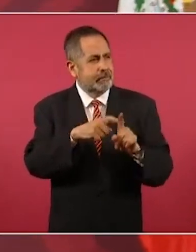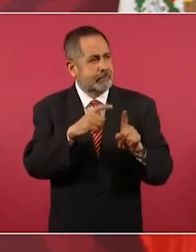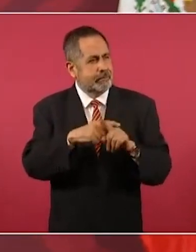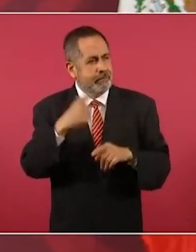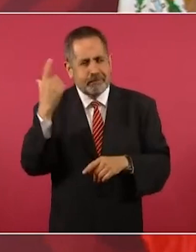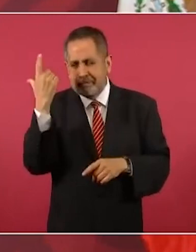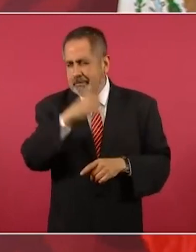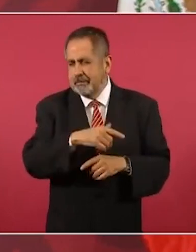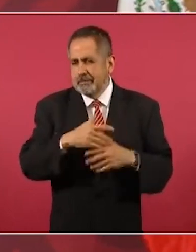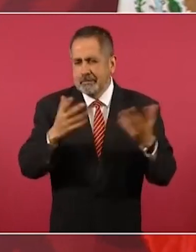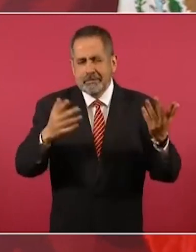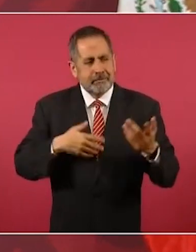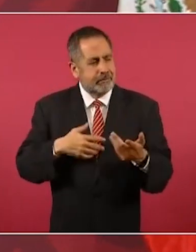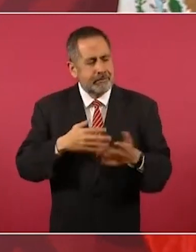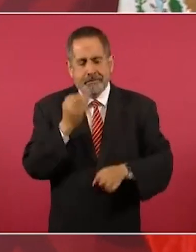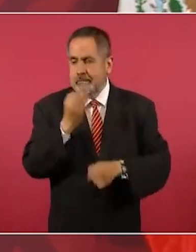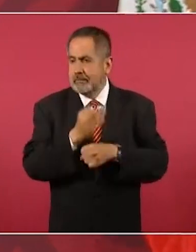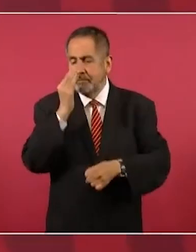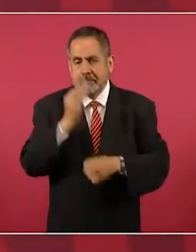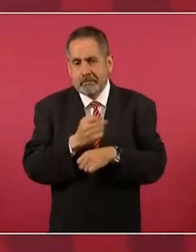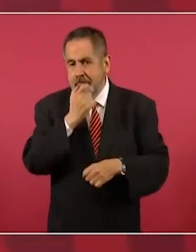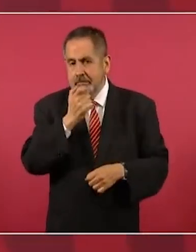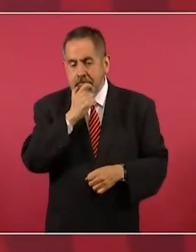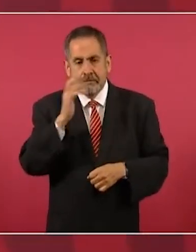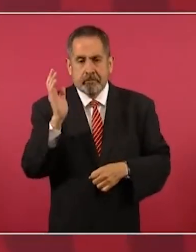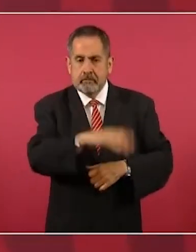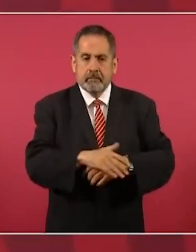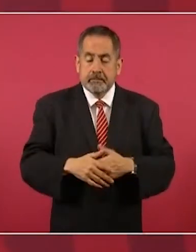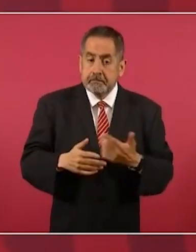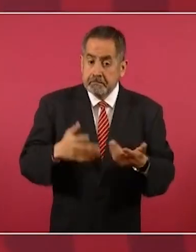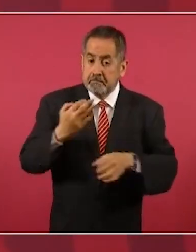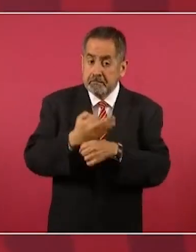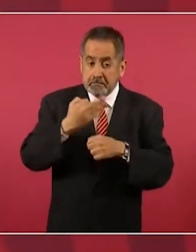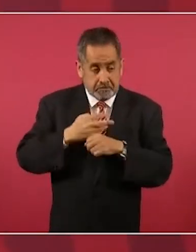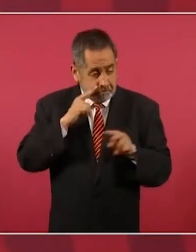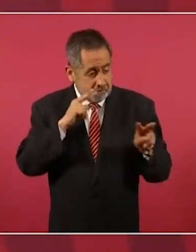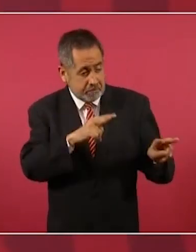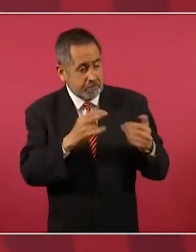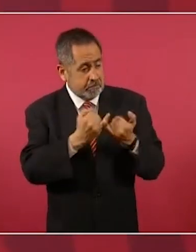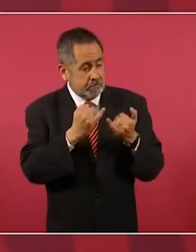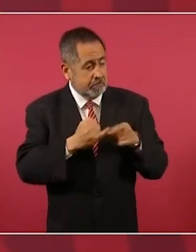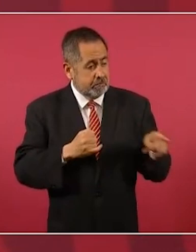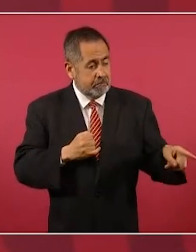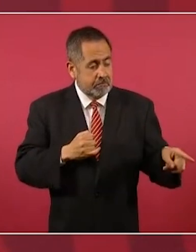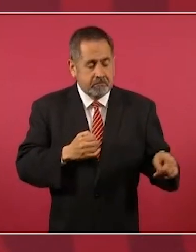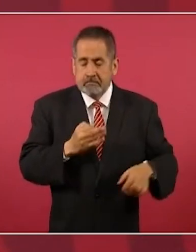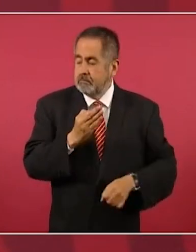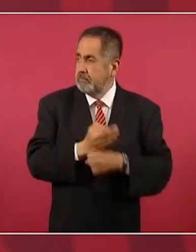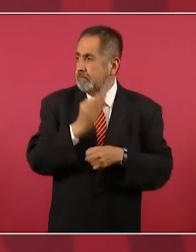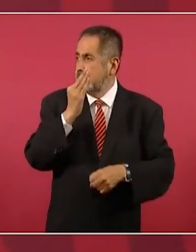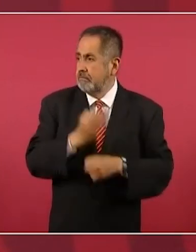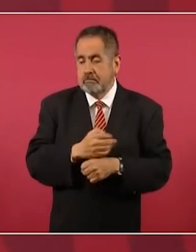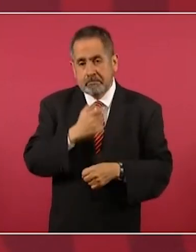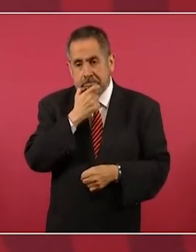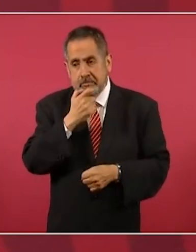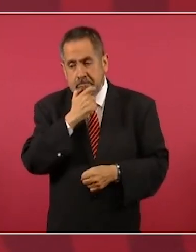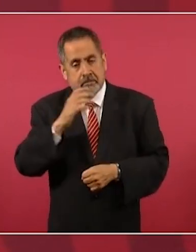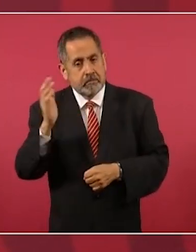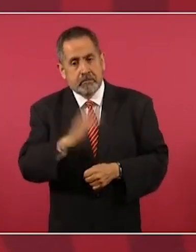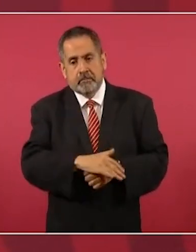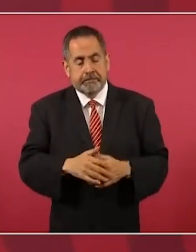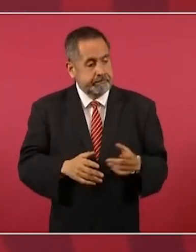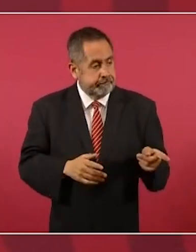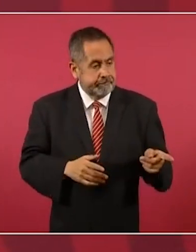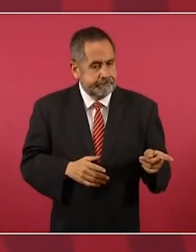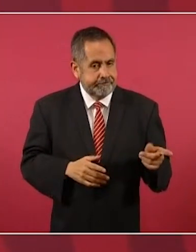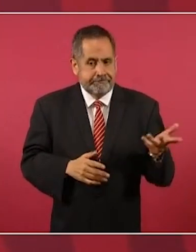tan fea que causa risa. Pero me da risa, la verdad. Y yo